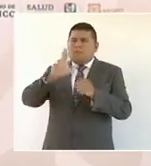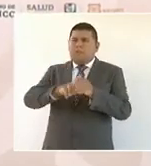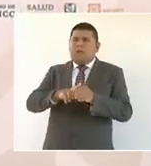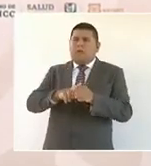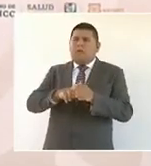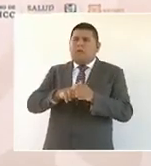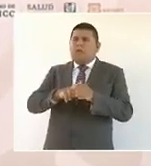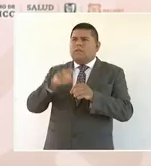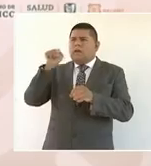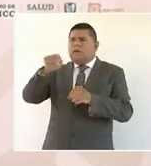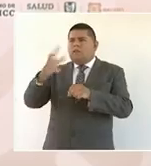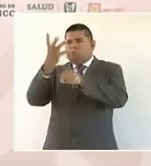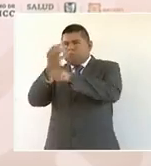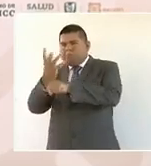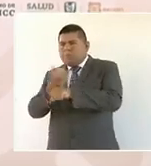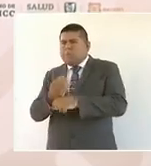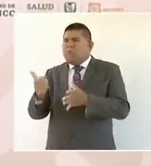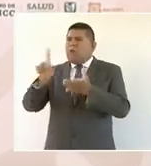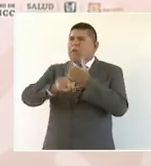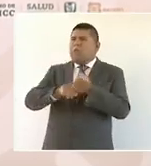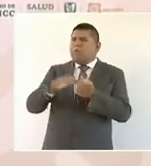rehabilitarlas, mejorarlas,